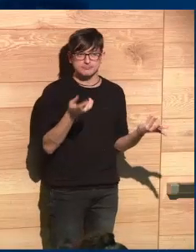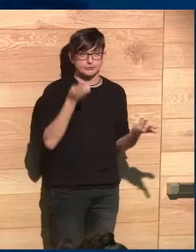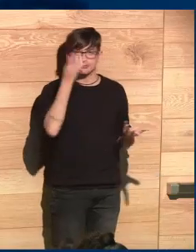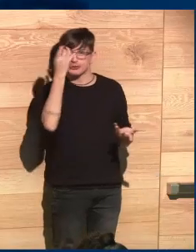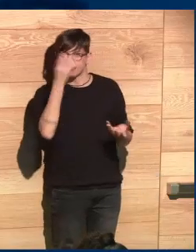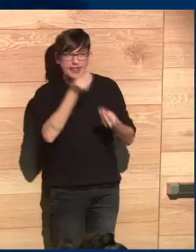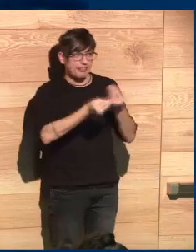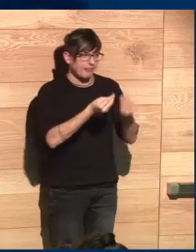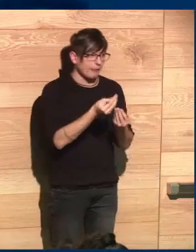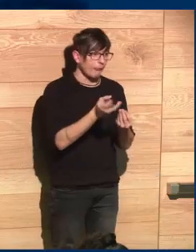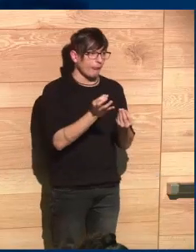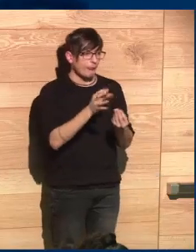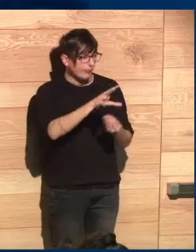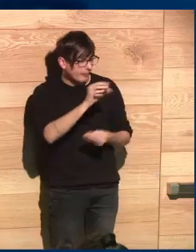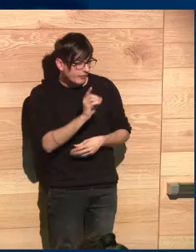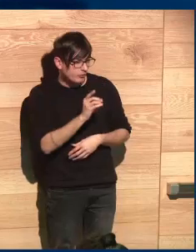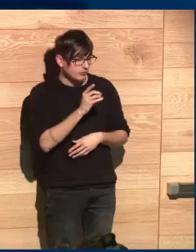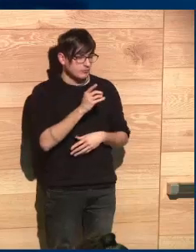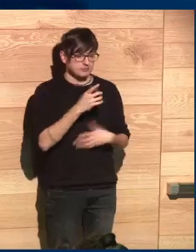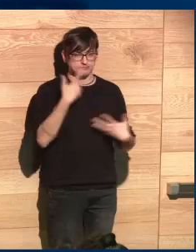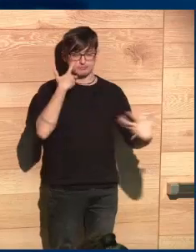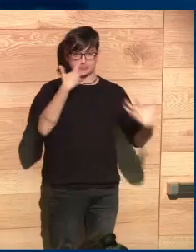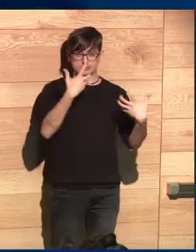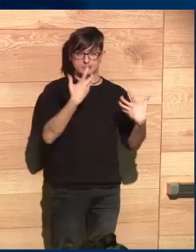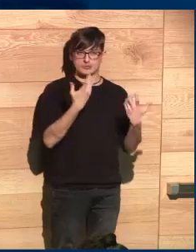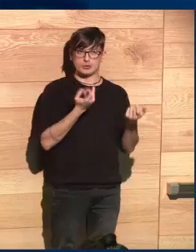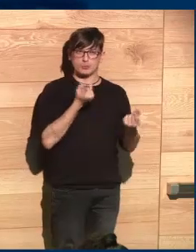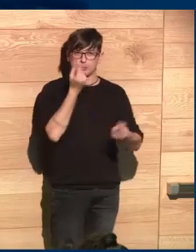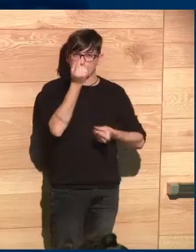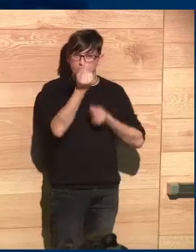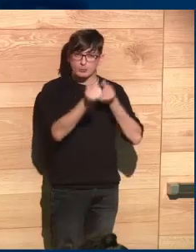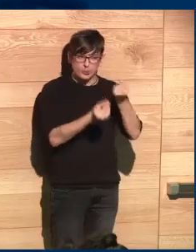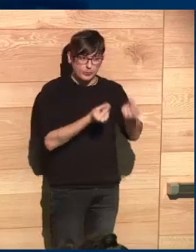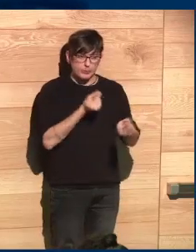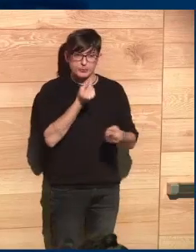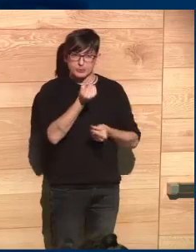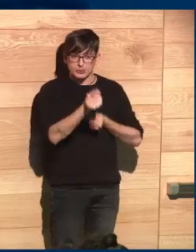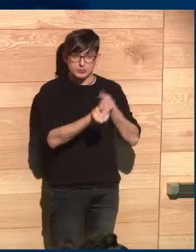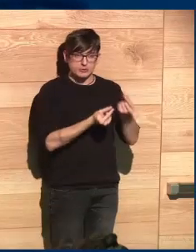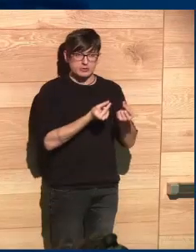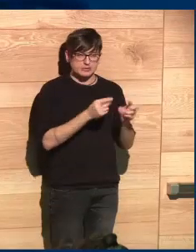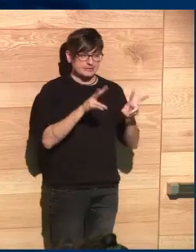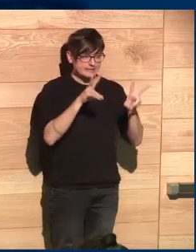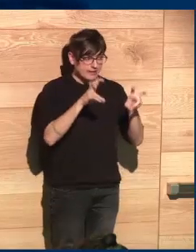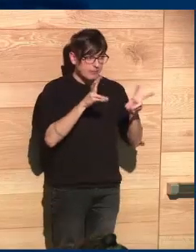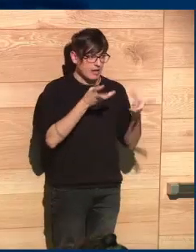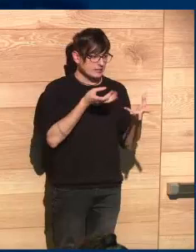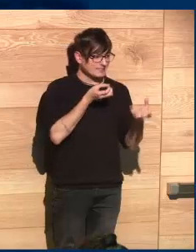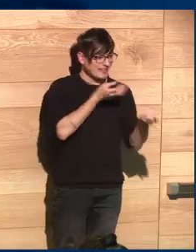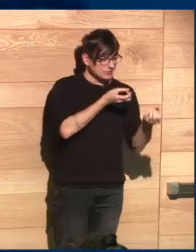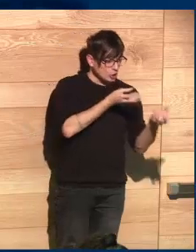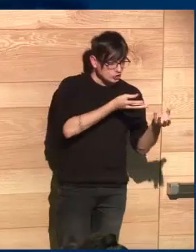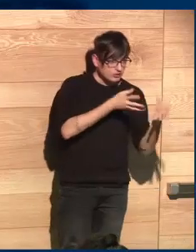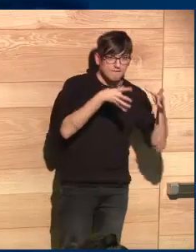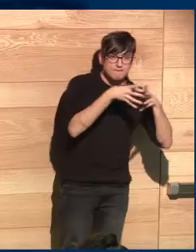idiota. Entonces aún hay mucho ruido, pero cuanto más dinero haya en traducir ese sueño,